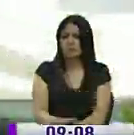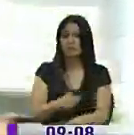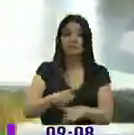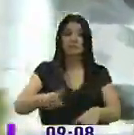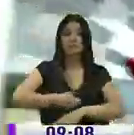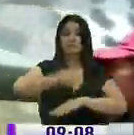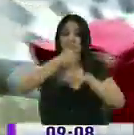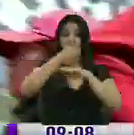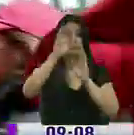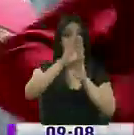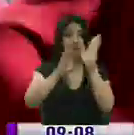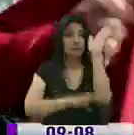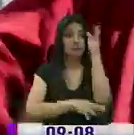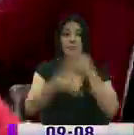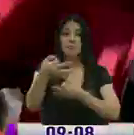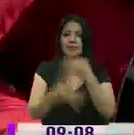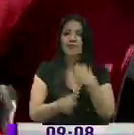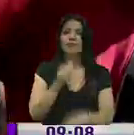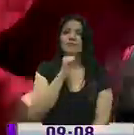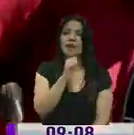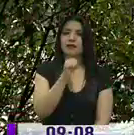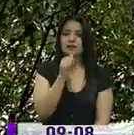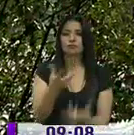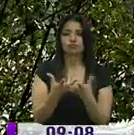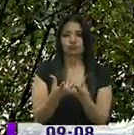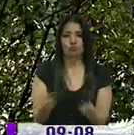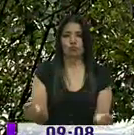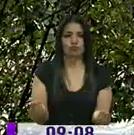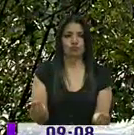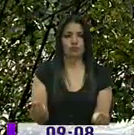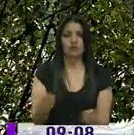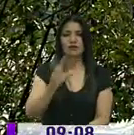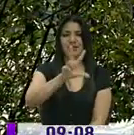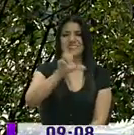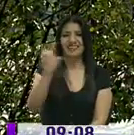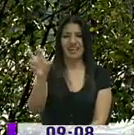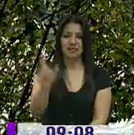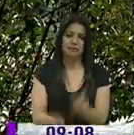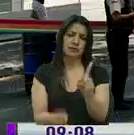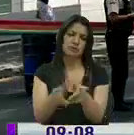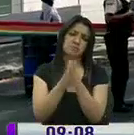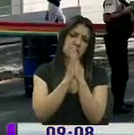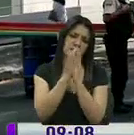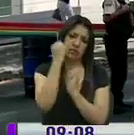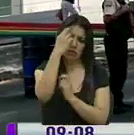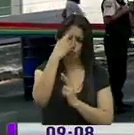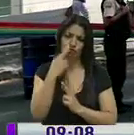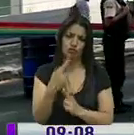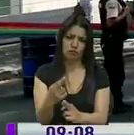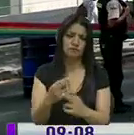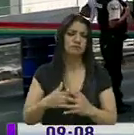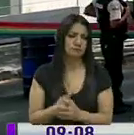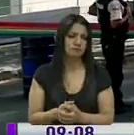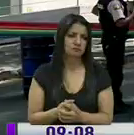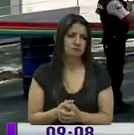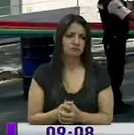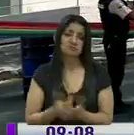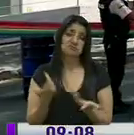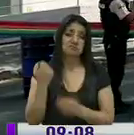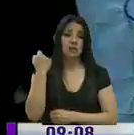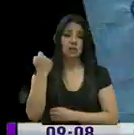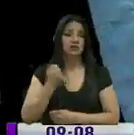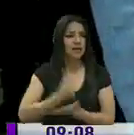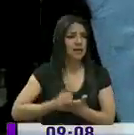constitucional todavía quedan pendientes por resolver alrededor de 30 amicus curiae recursos legales mediante los cuales se